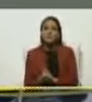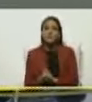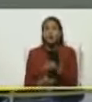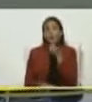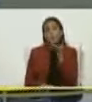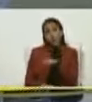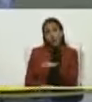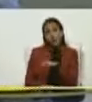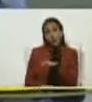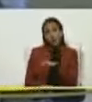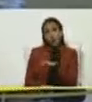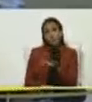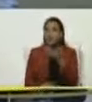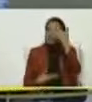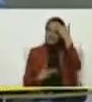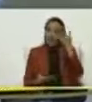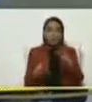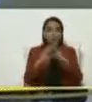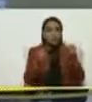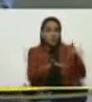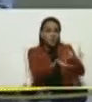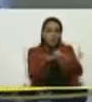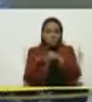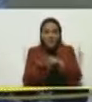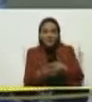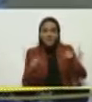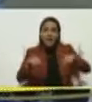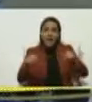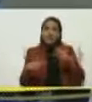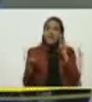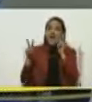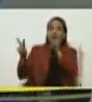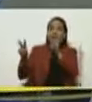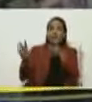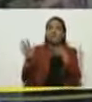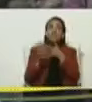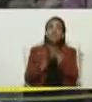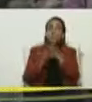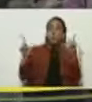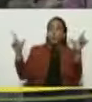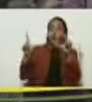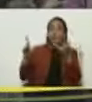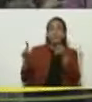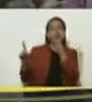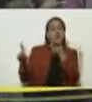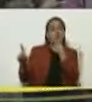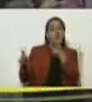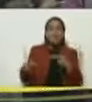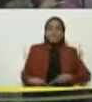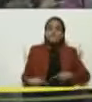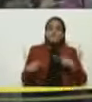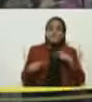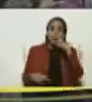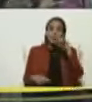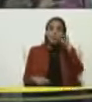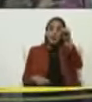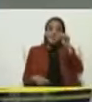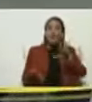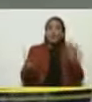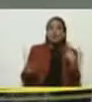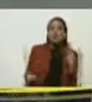Bueno, lo primero es saludar a todos los que vinieron hoy a ver estas pinceladas de la vida de Nicolás, en la cual yo